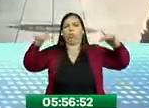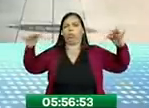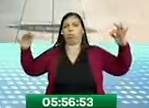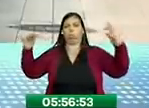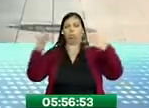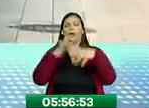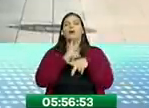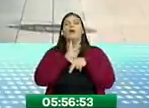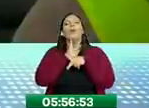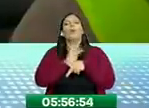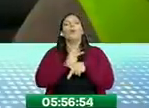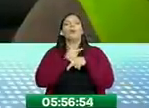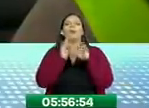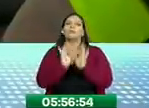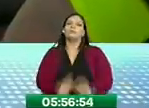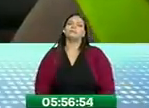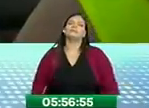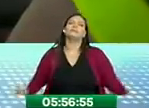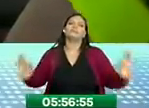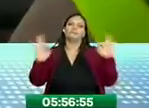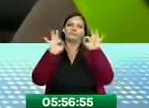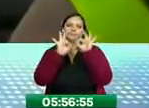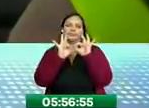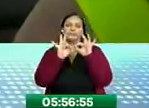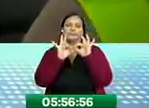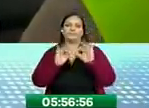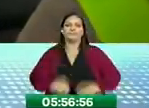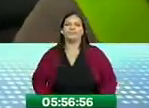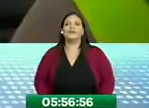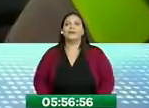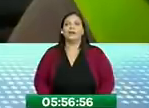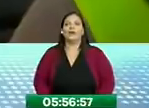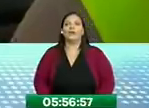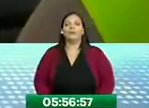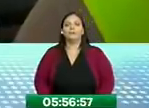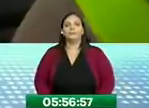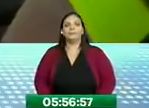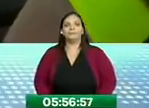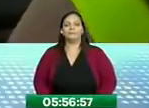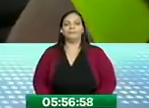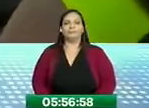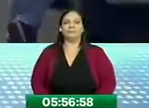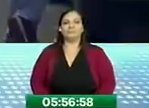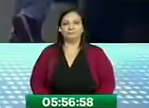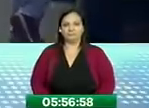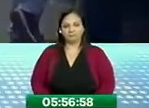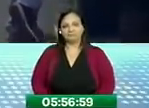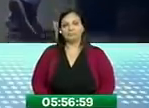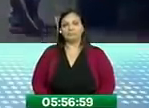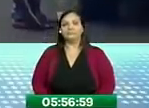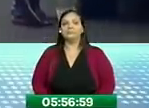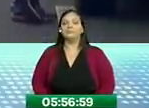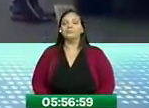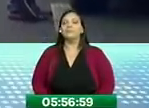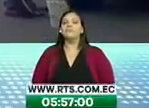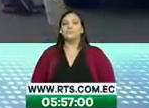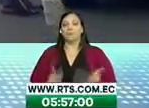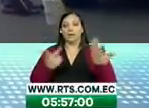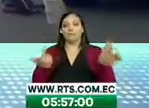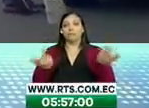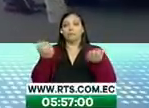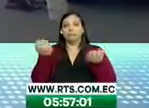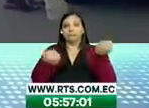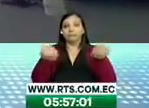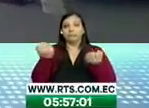hay en esta ocasión para que rija a partir de hoy, y la previsión, la restricción de